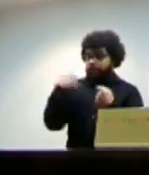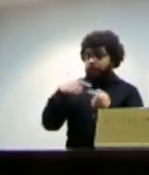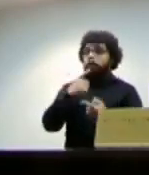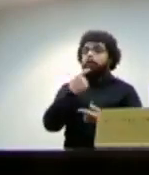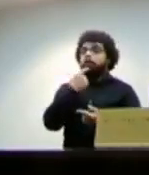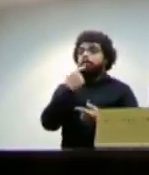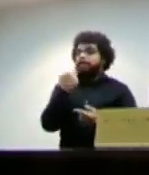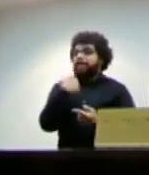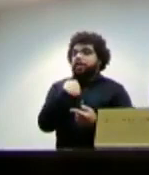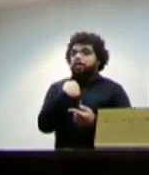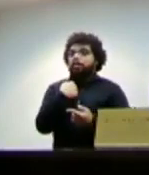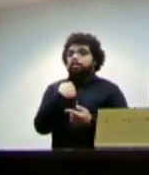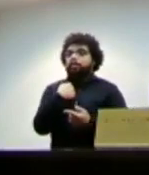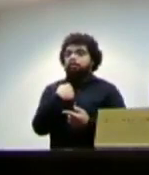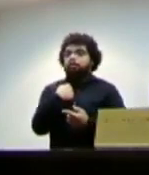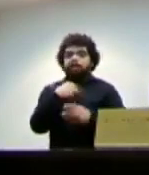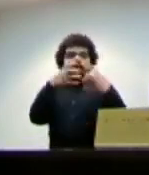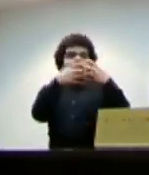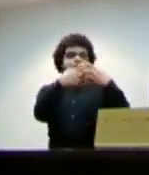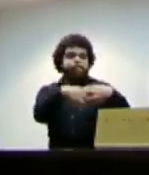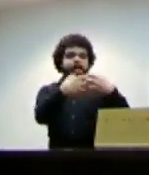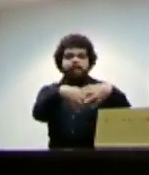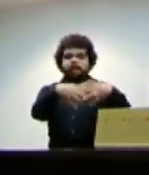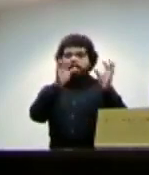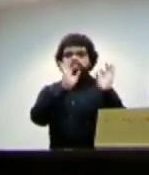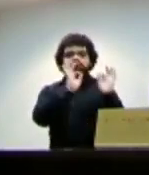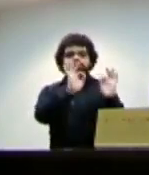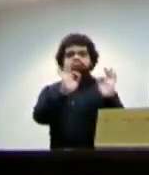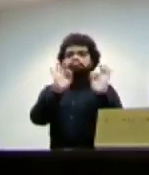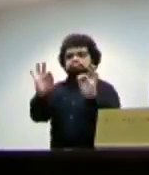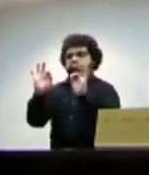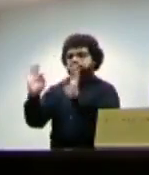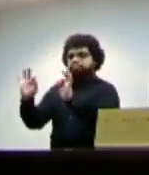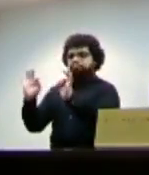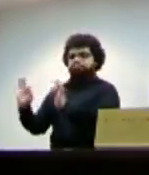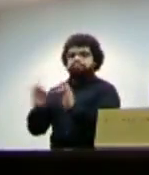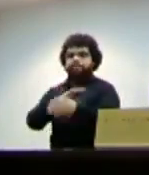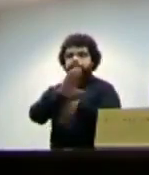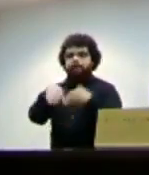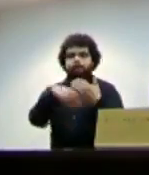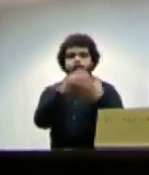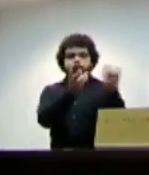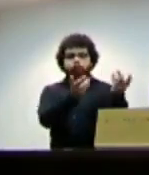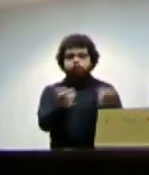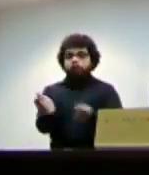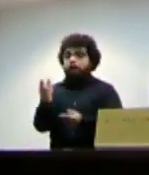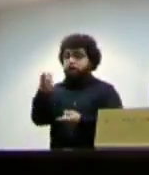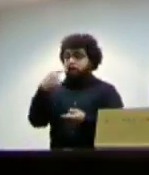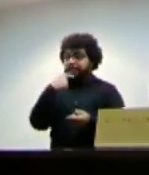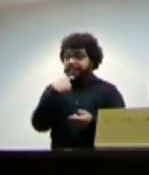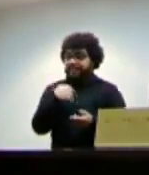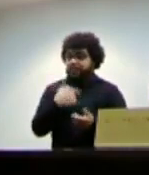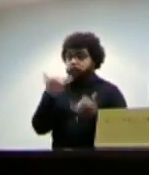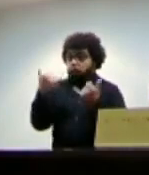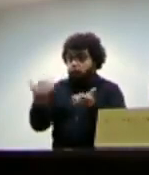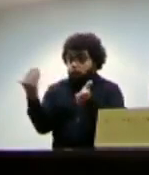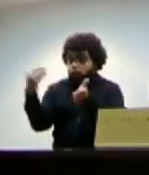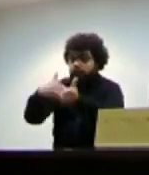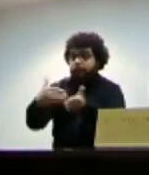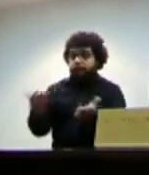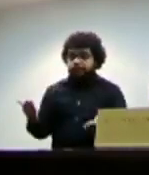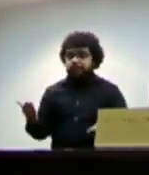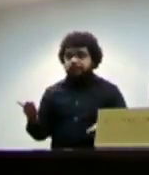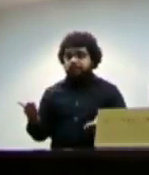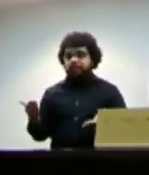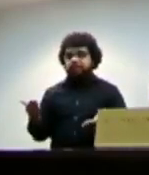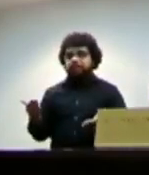estaban pinches and cream, que no había problema con el mantenimiento y están en condiciones, y hoy vuelven y lo repiten aquí. Entonces, ¿por